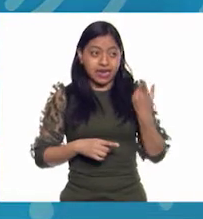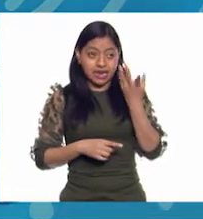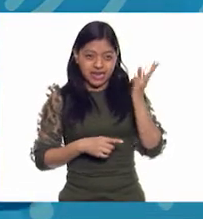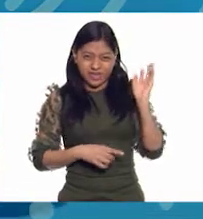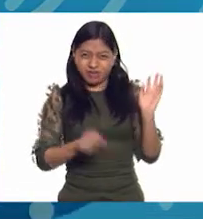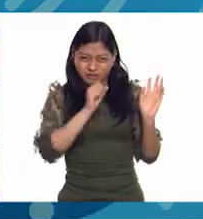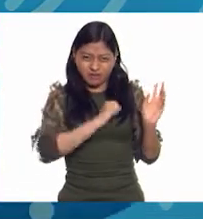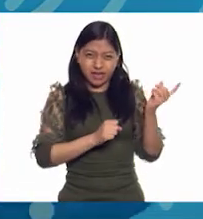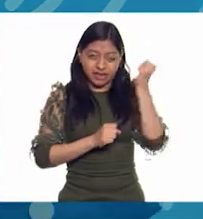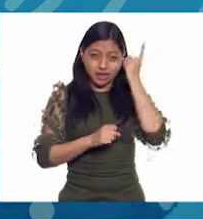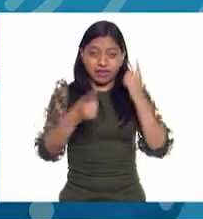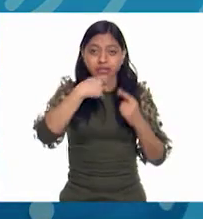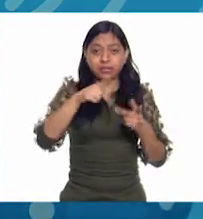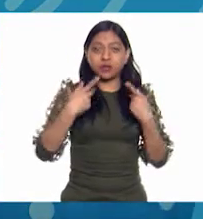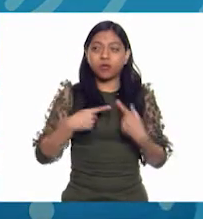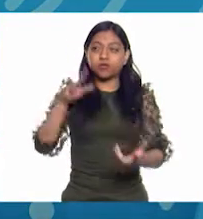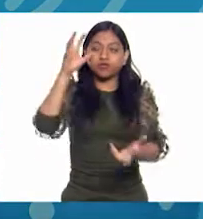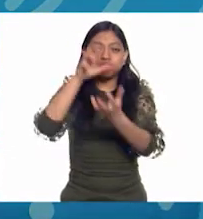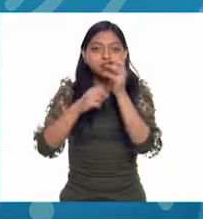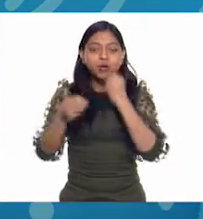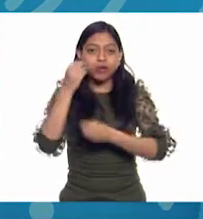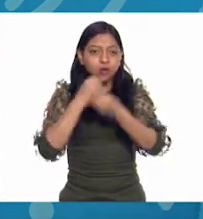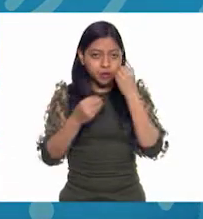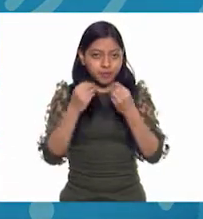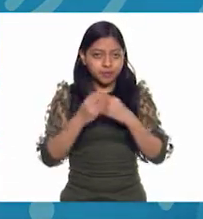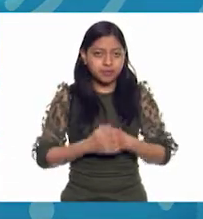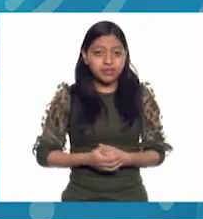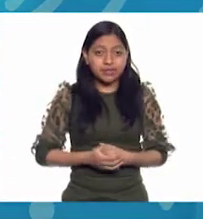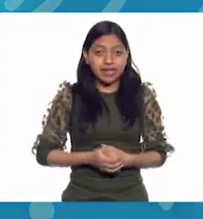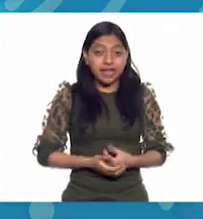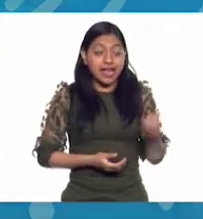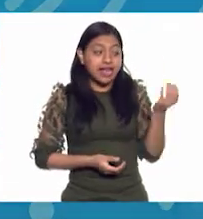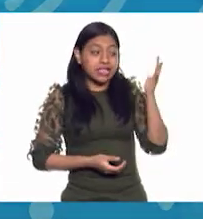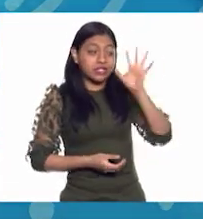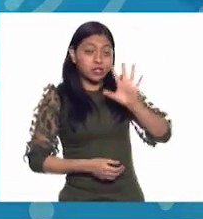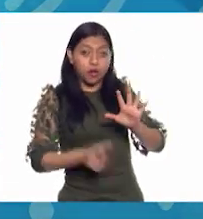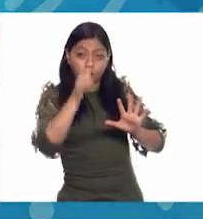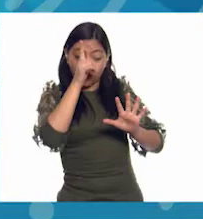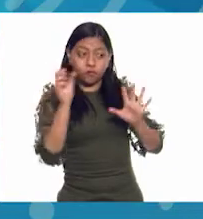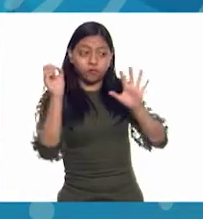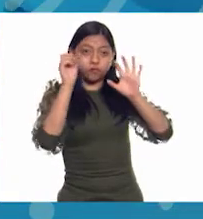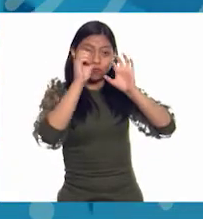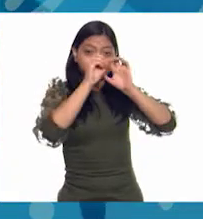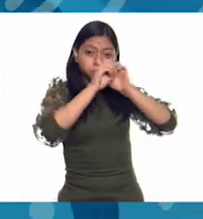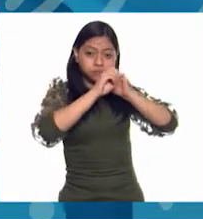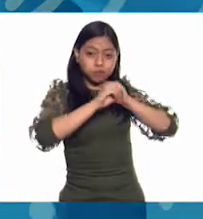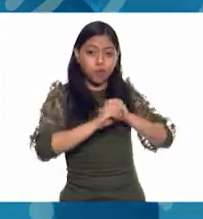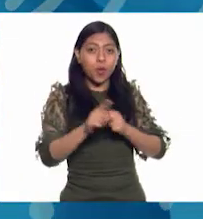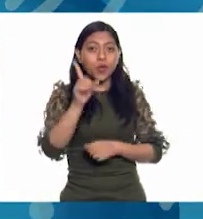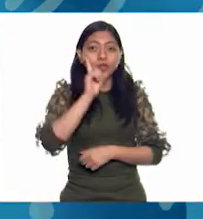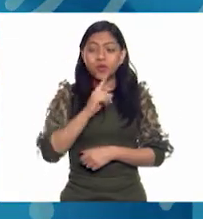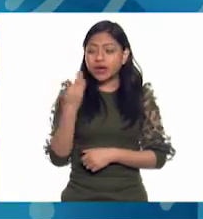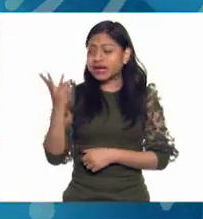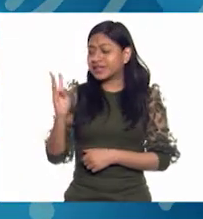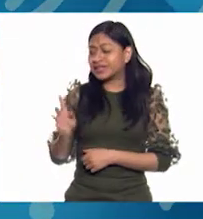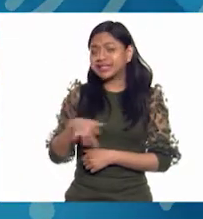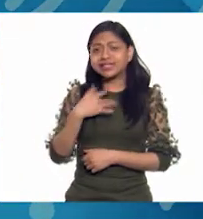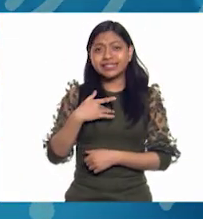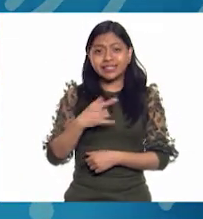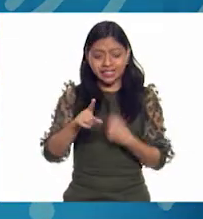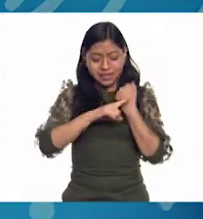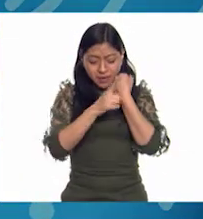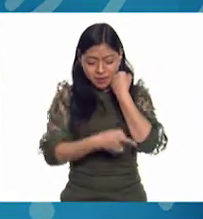hombres. Cuando la luna era eclipsada, con su cara oscura y cenicienta, las mujeres temían que sus hijos por nacer